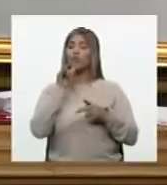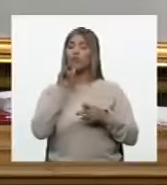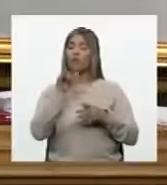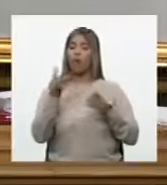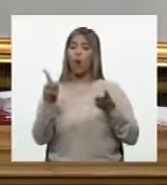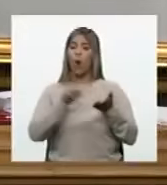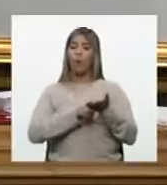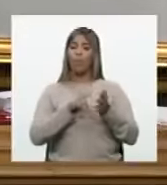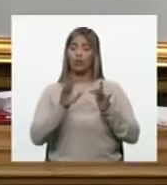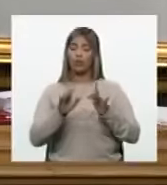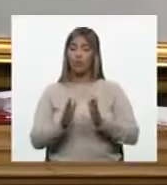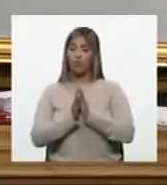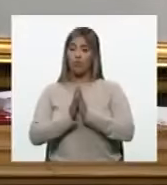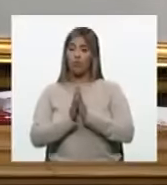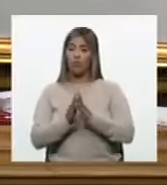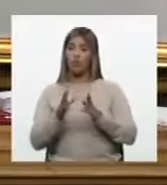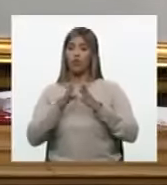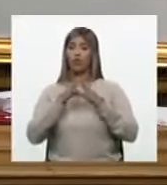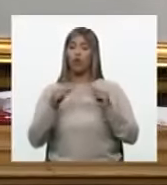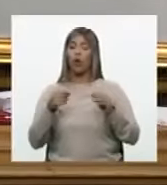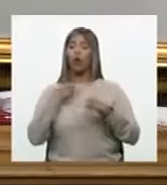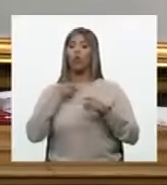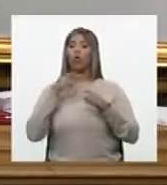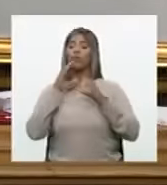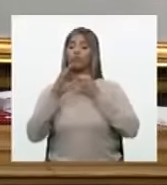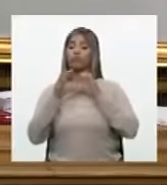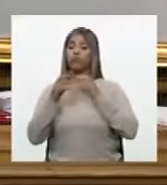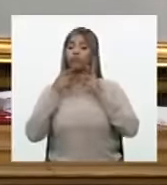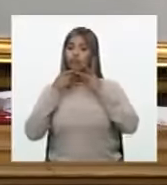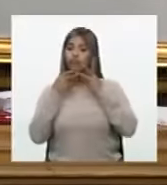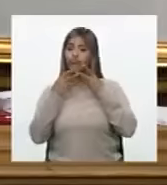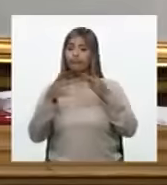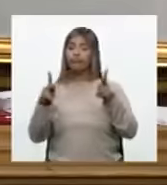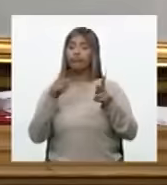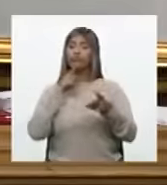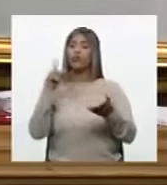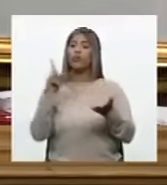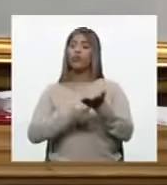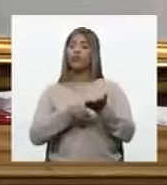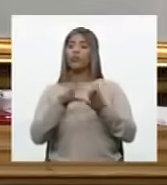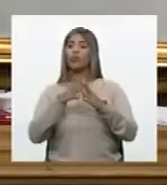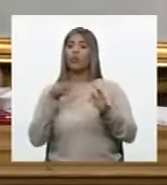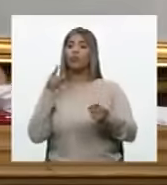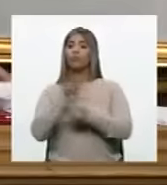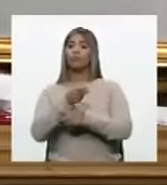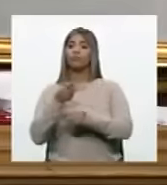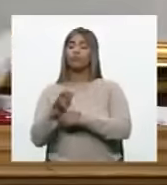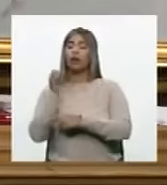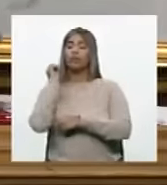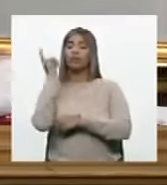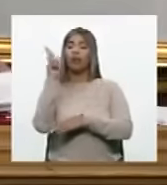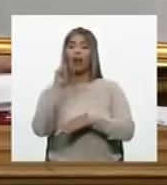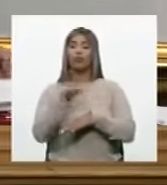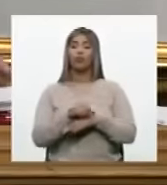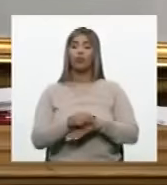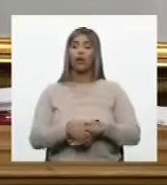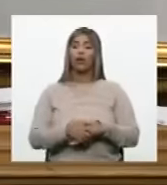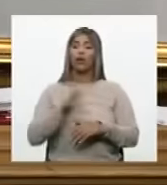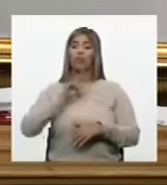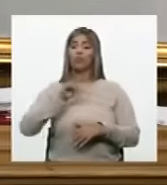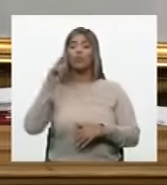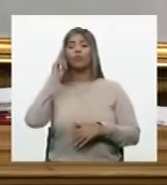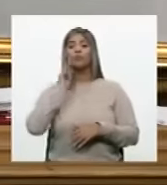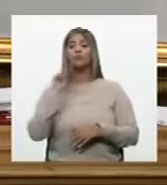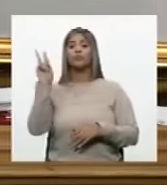completo, ciudadana secretaria, en todos los medios posibles de difusión y cúmplase con las órdenes dadas por la Asamblea Nacional de la